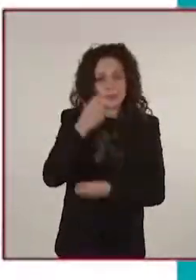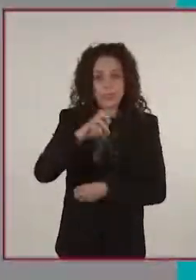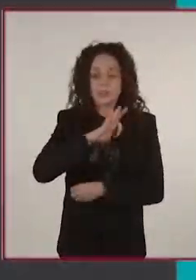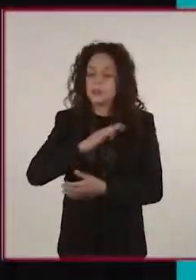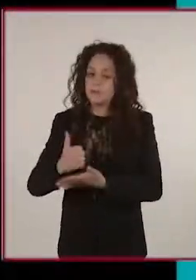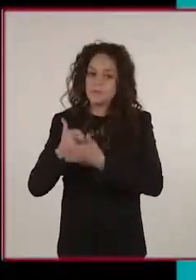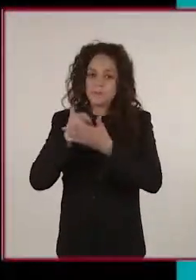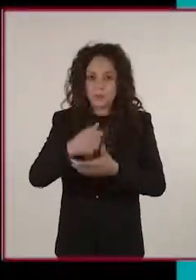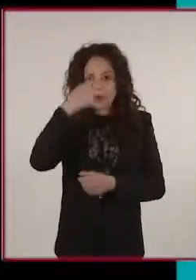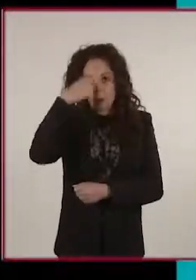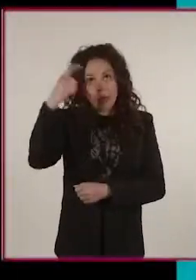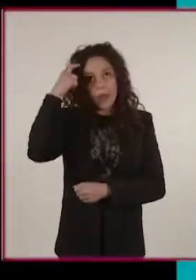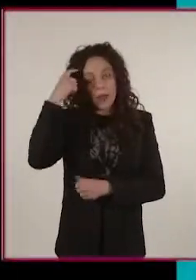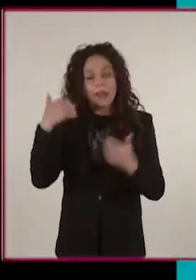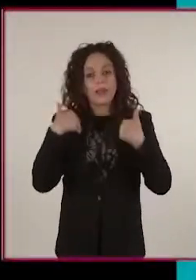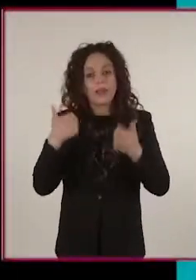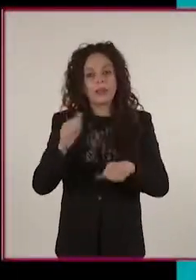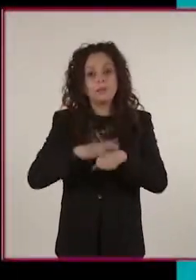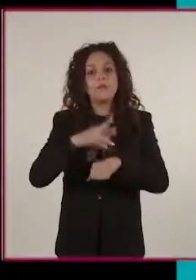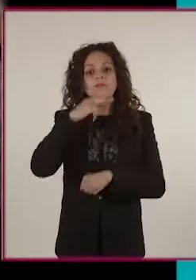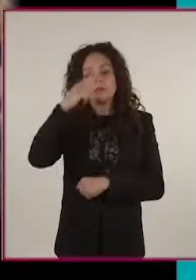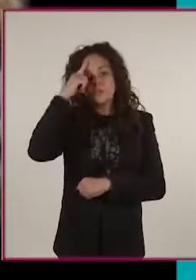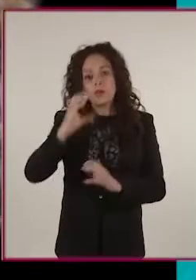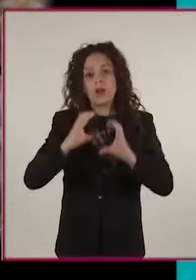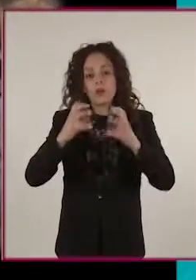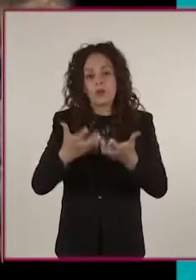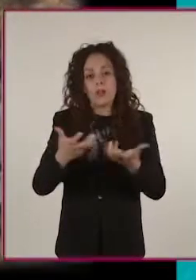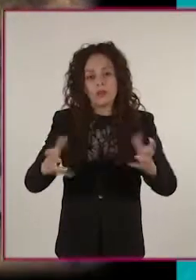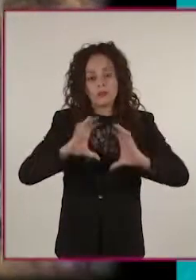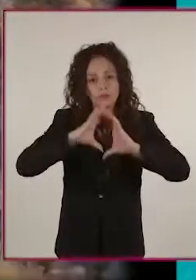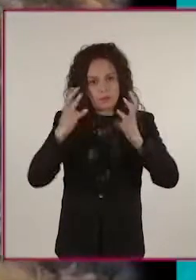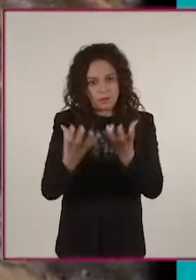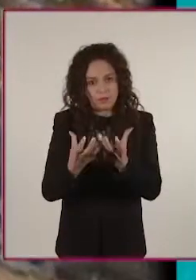una cultura de conciencia y cuidemos nuestro planeta.